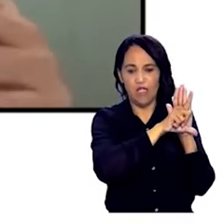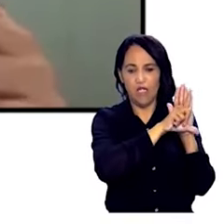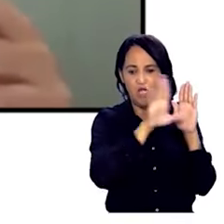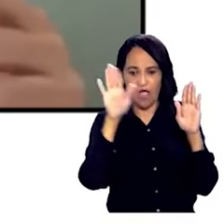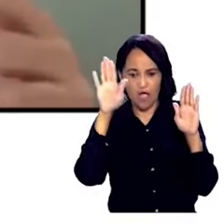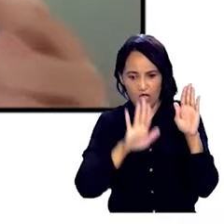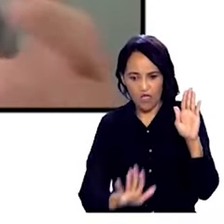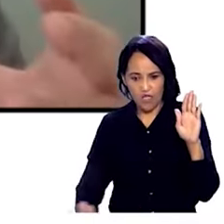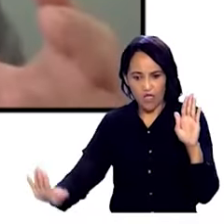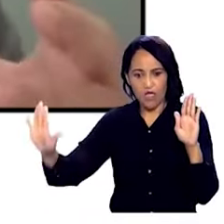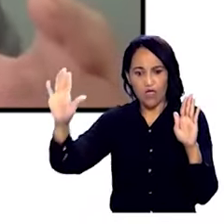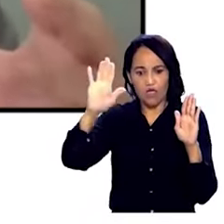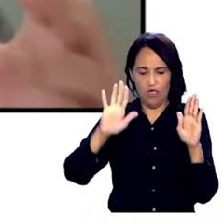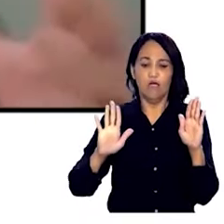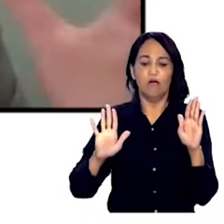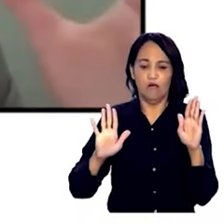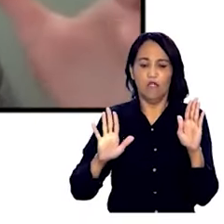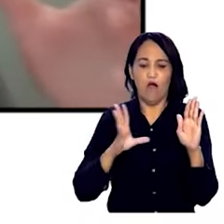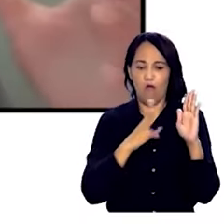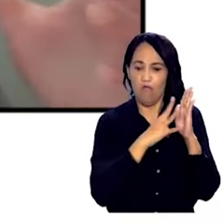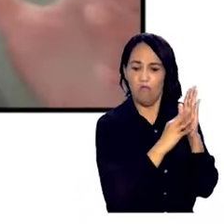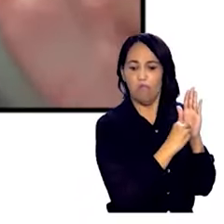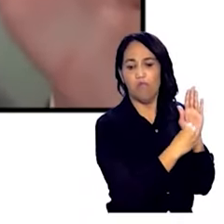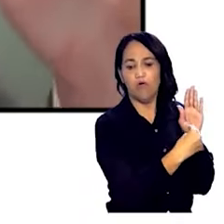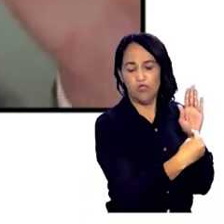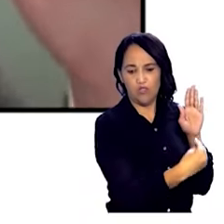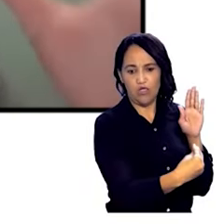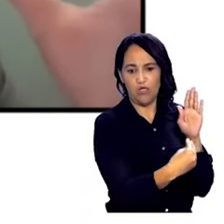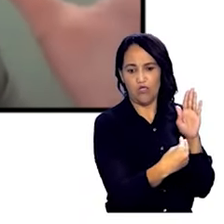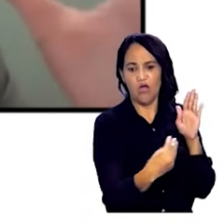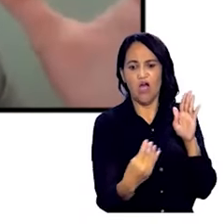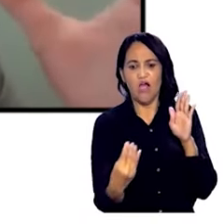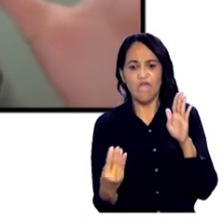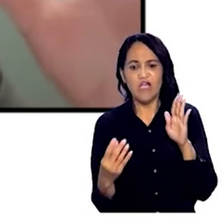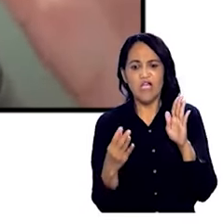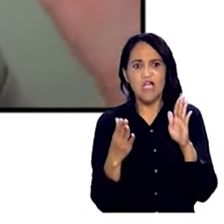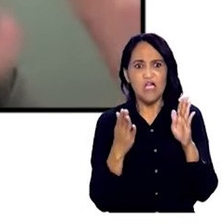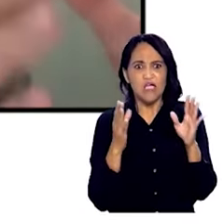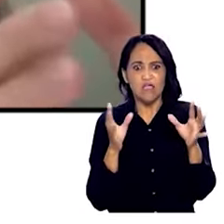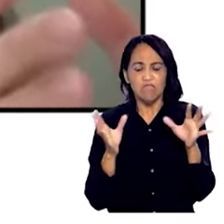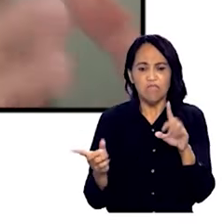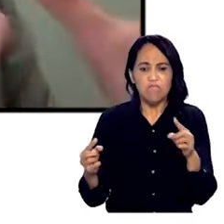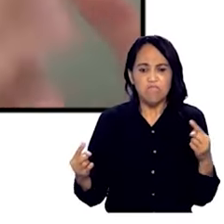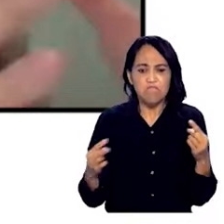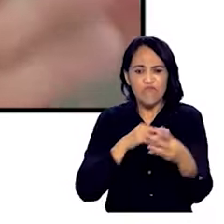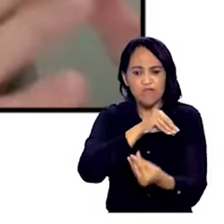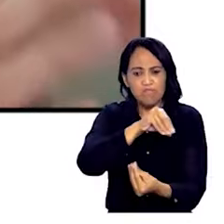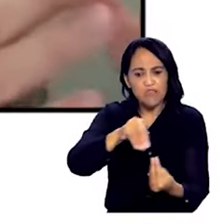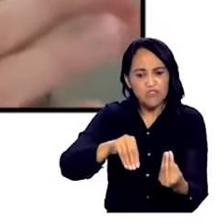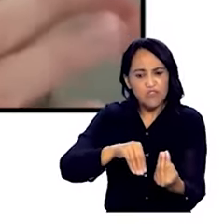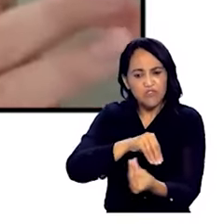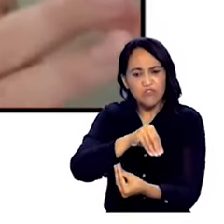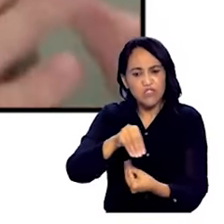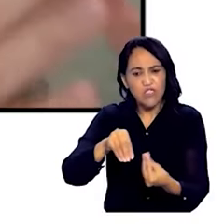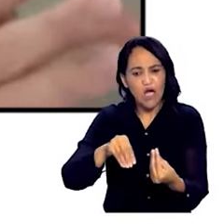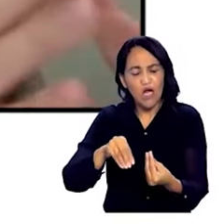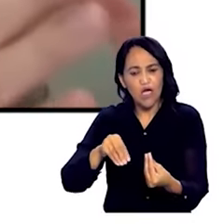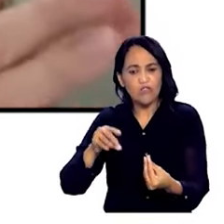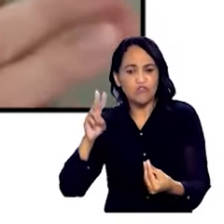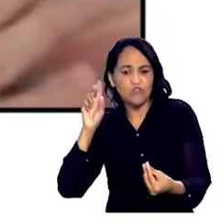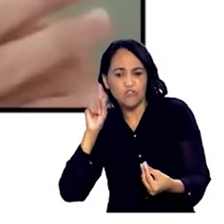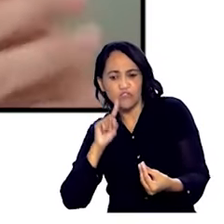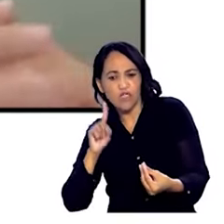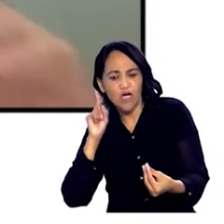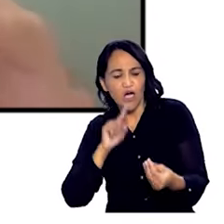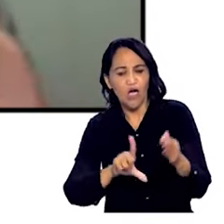modelo intermedio los Estados Unidos adem de Los tribunales lees de fondo tambén Son aprobadas en